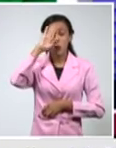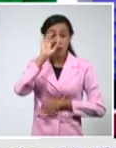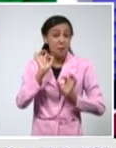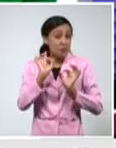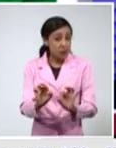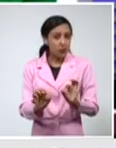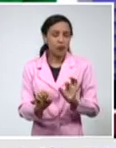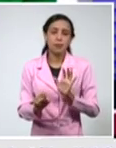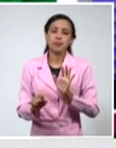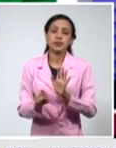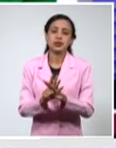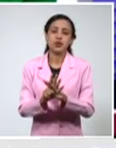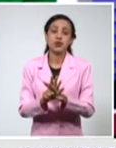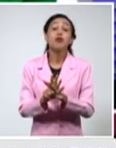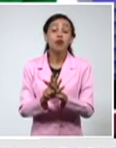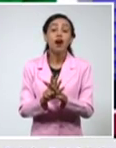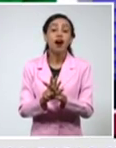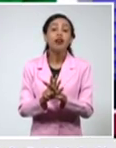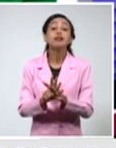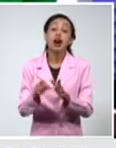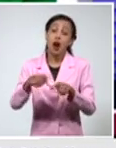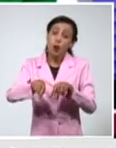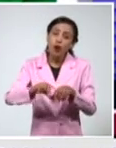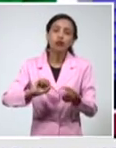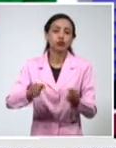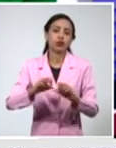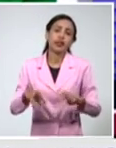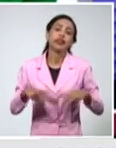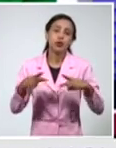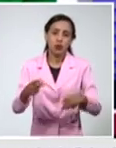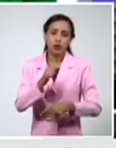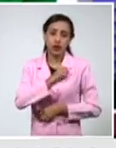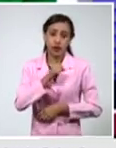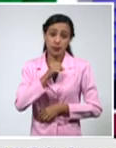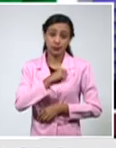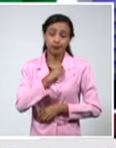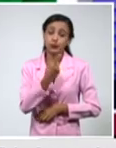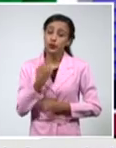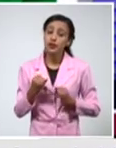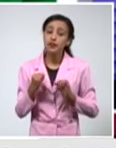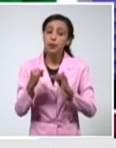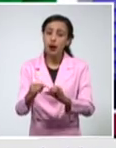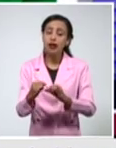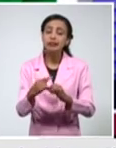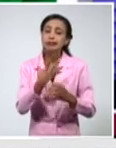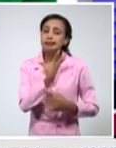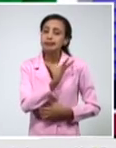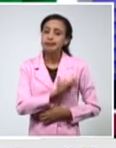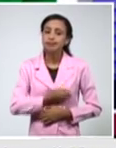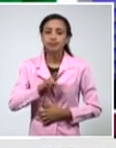pandemia. Lamentablemente el fallecimiento de 2 personas en nuestro país con COVID-19.